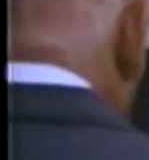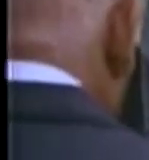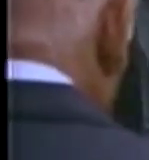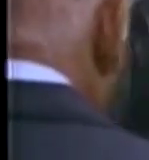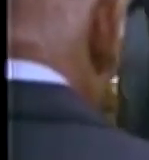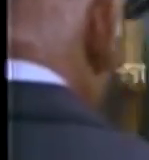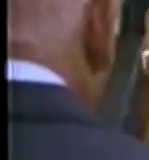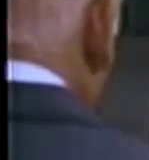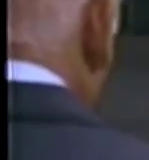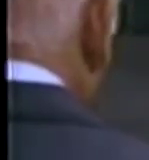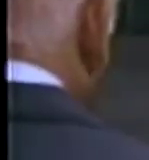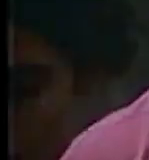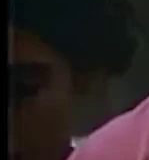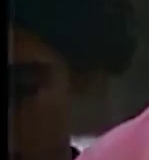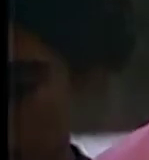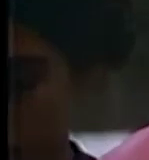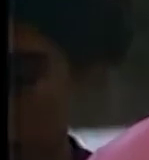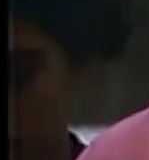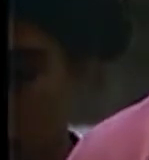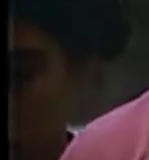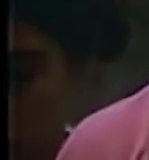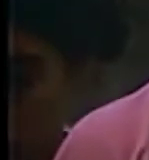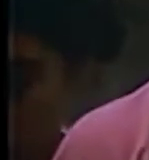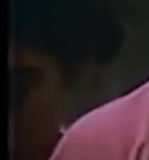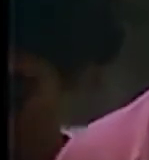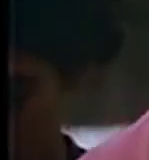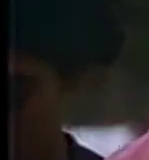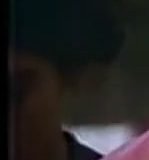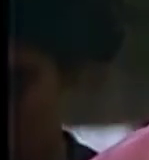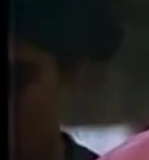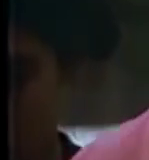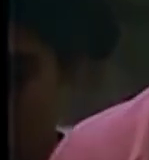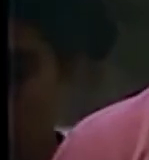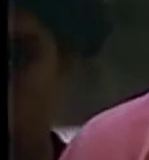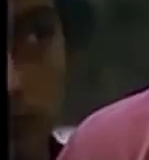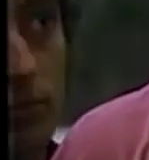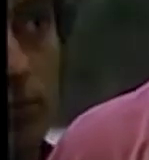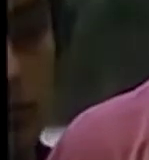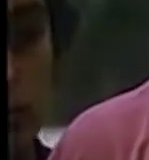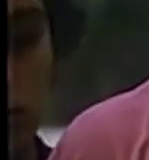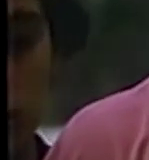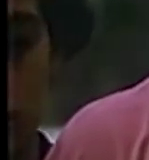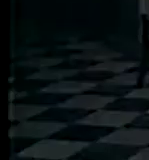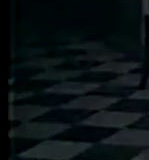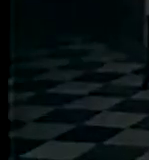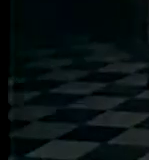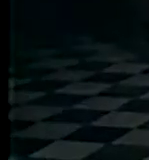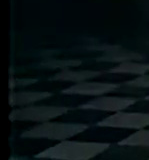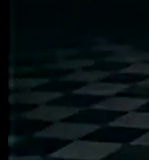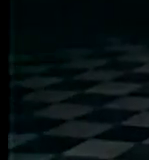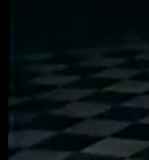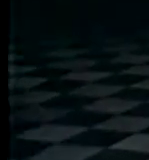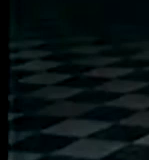Y los enemigos, ya sabéis, al paredón. Pero si le digo que no ha huido, que no ha salido de... ¿De dónde?